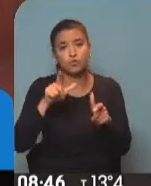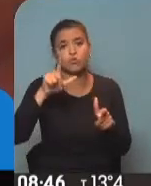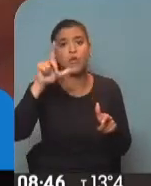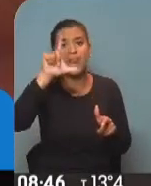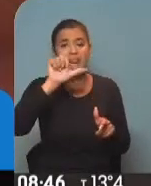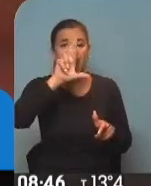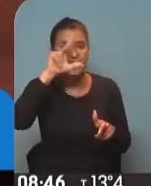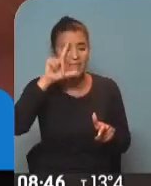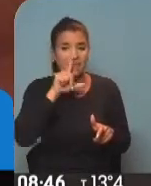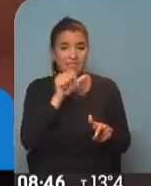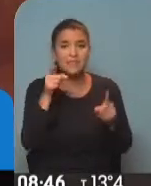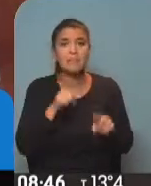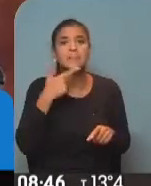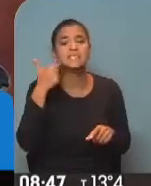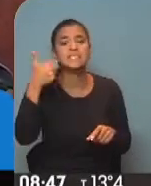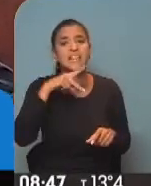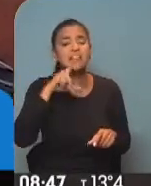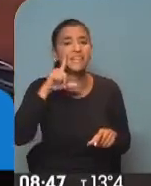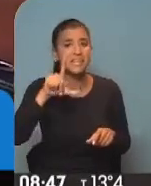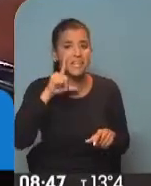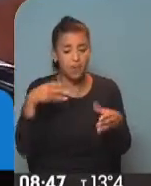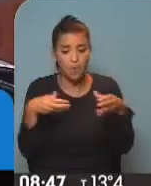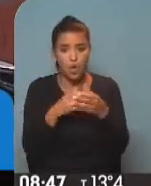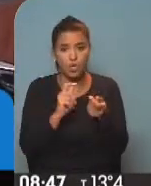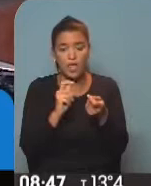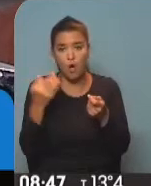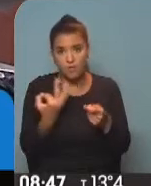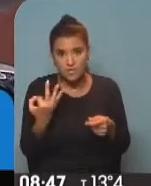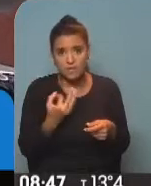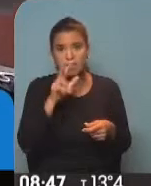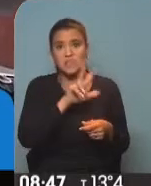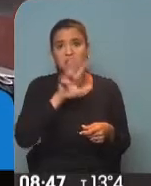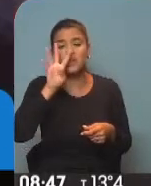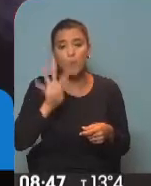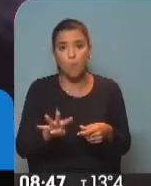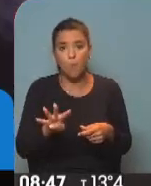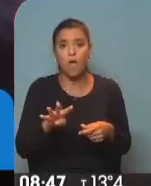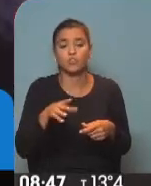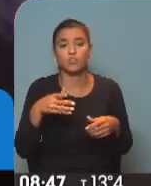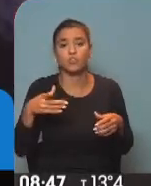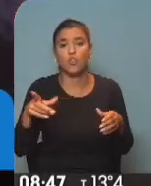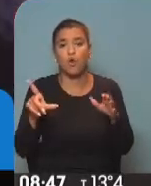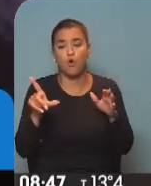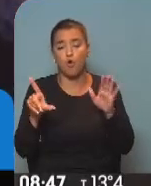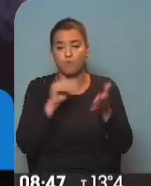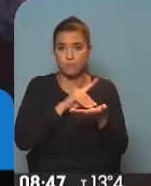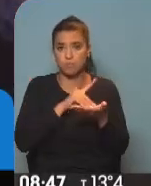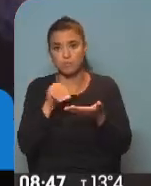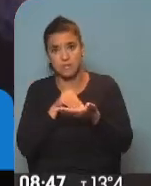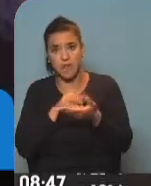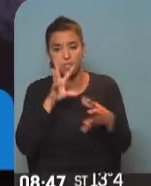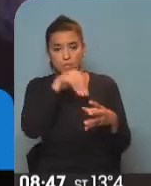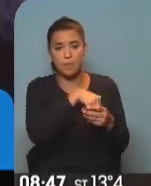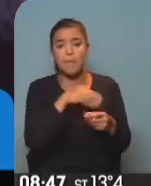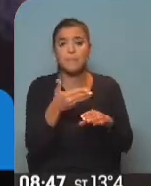rodríguez larreta y con diego santili de todos lo que el oficialismo de los 34 legisladores de vamos juntos efectivamente como una previa como un